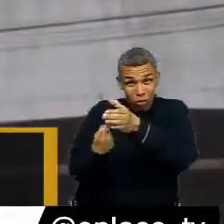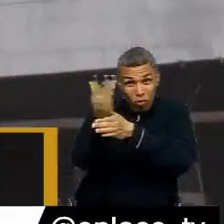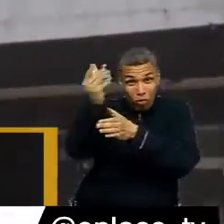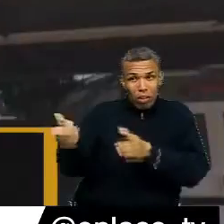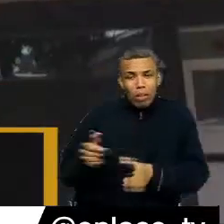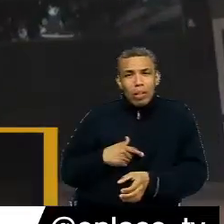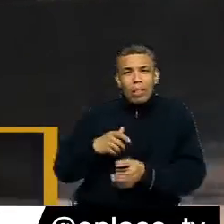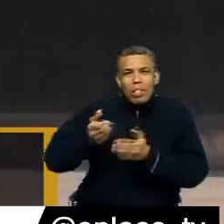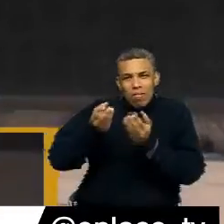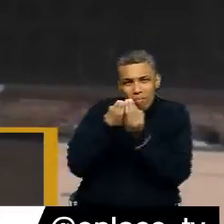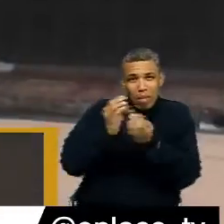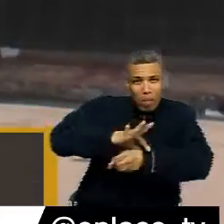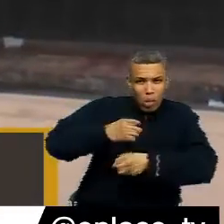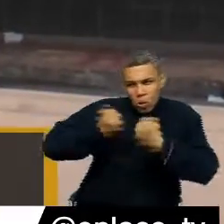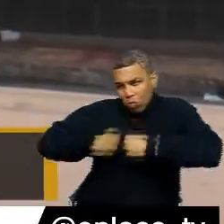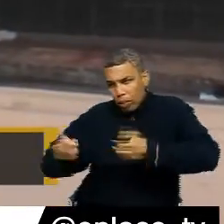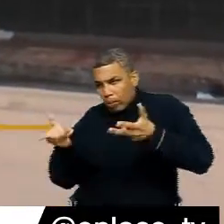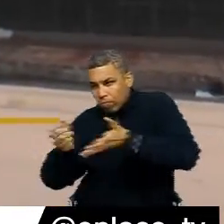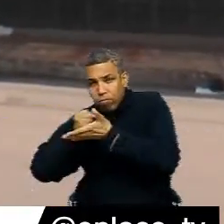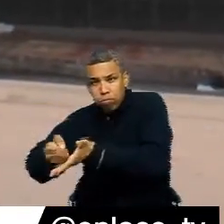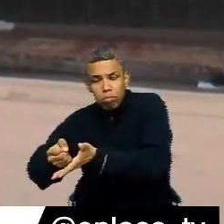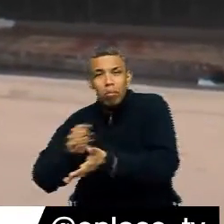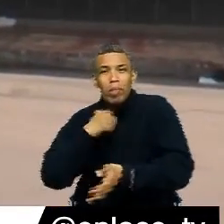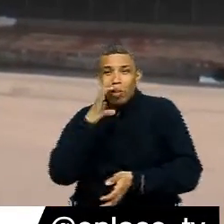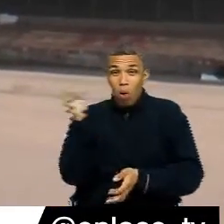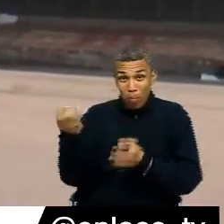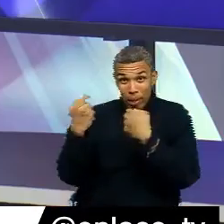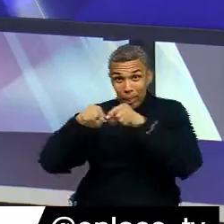Fiscalía para esclarecer estos confusos hechos.